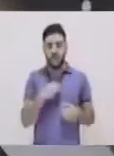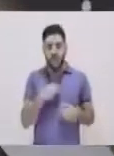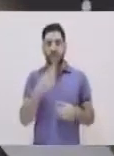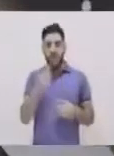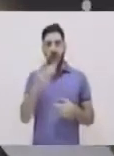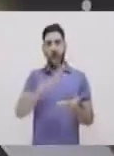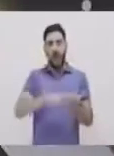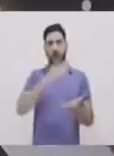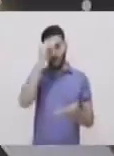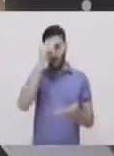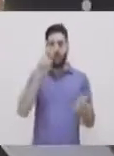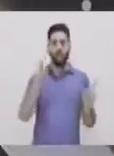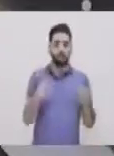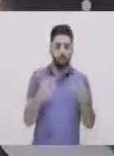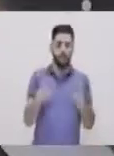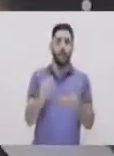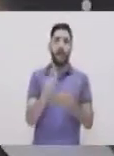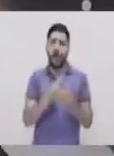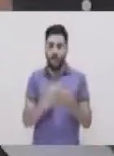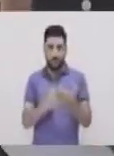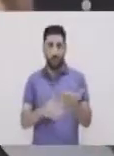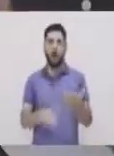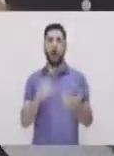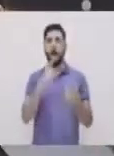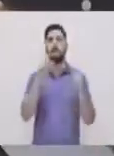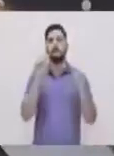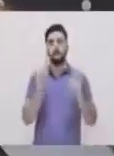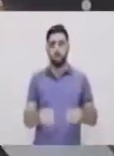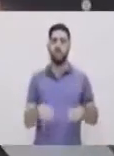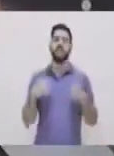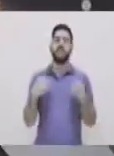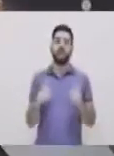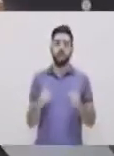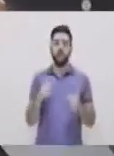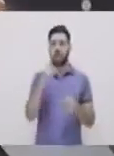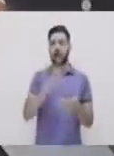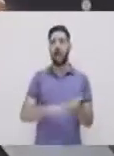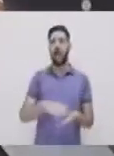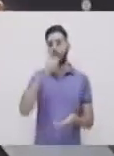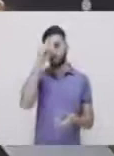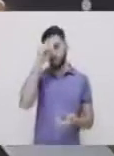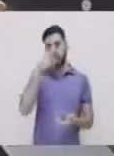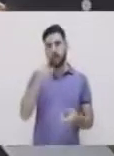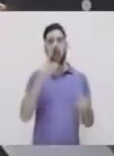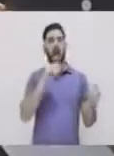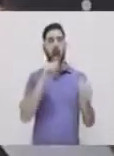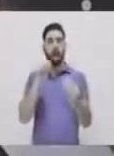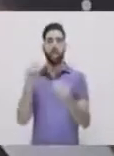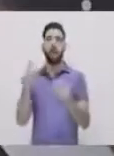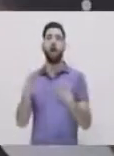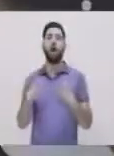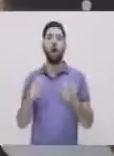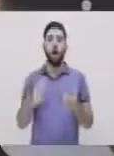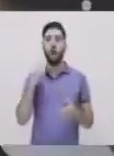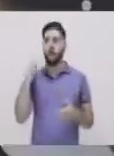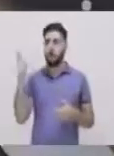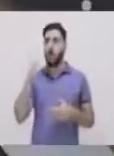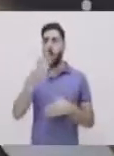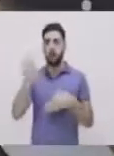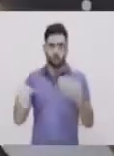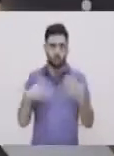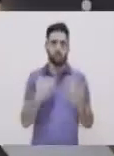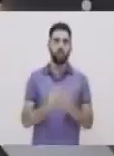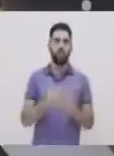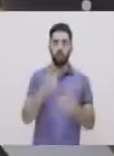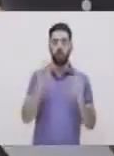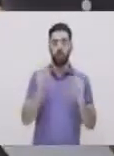eso de querer aprender algo sobre música y más, pues no se pierdan nuestro segmento de expresión artística. Ahí podremos aprender a hablar sobre muchos instrumentos,